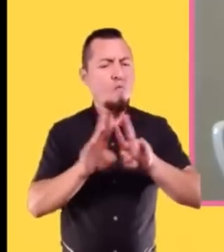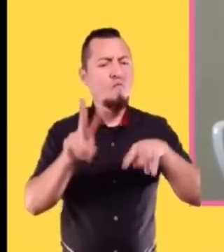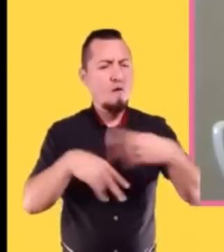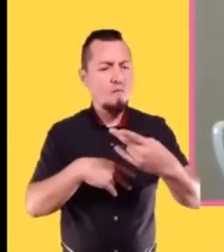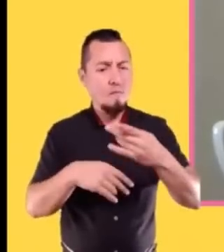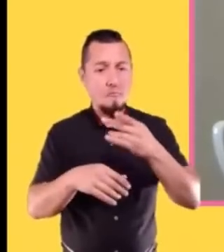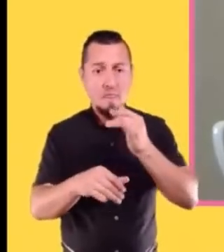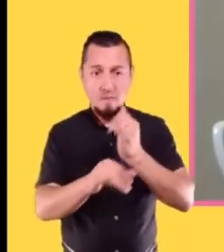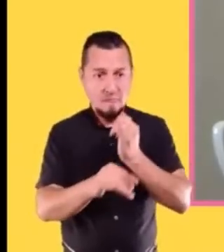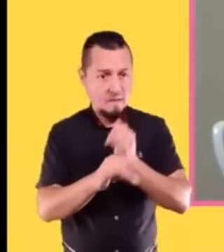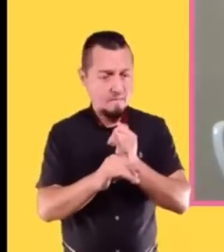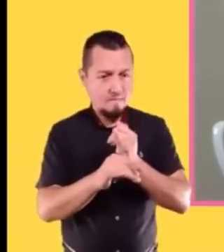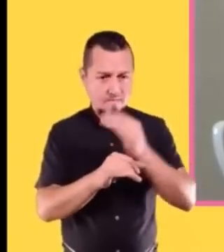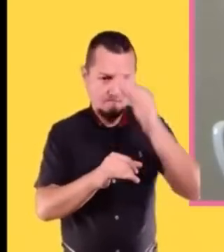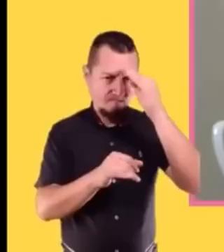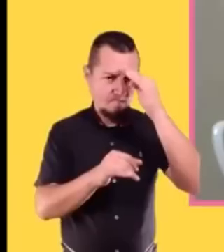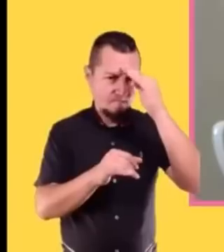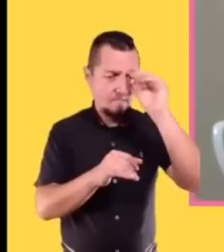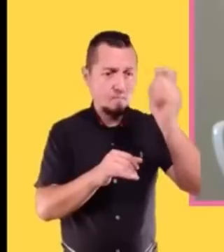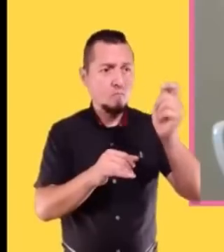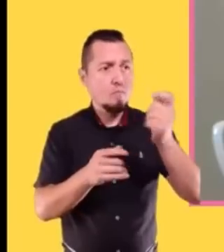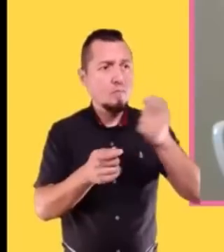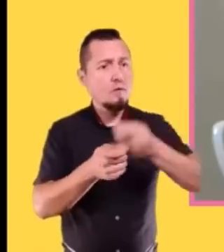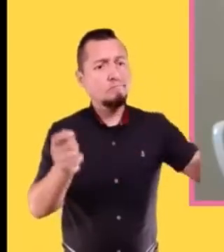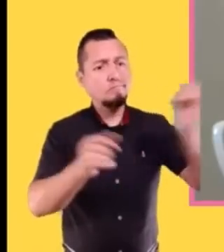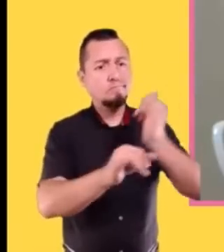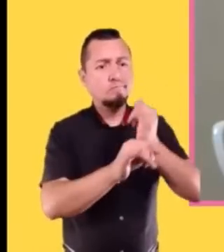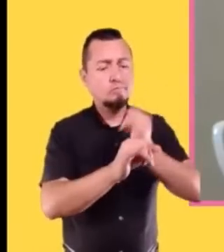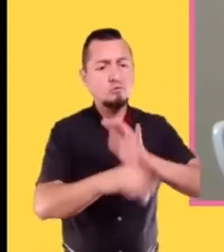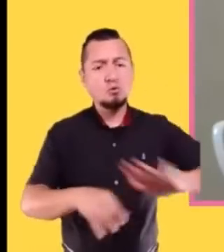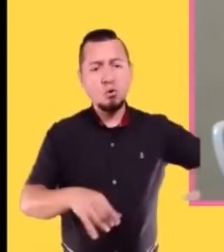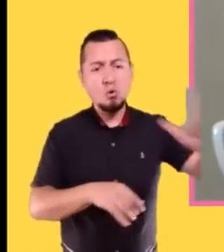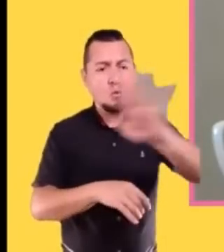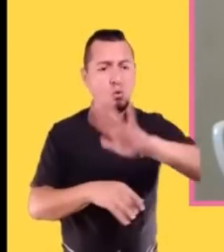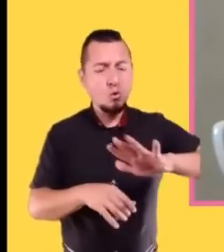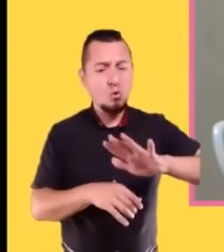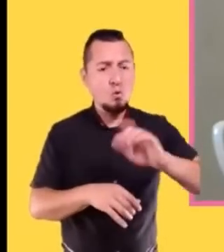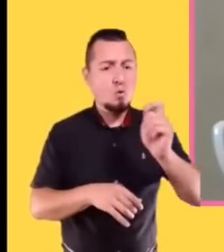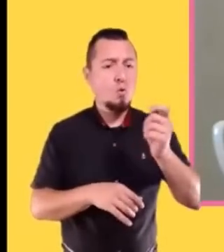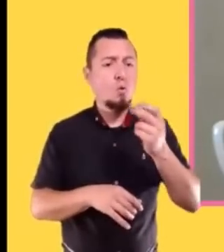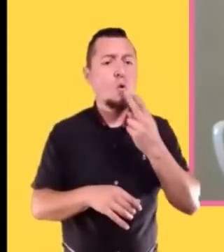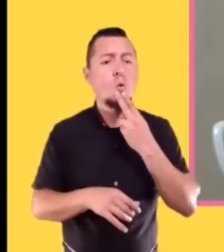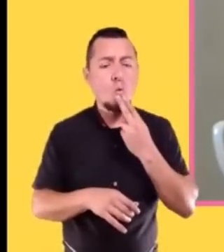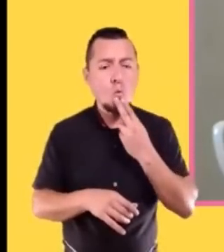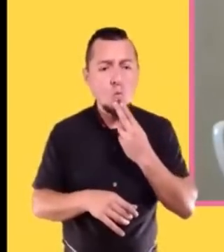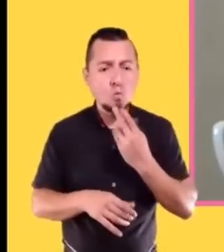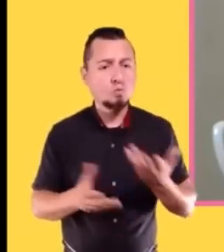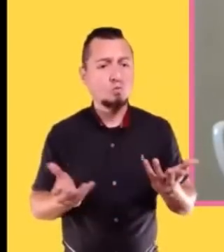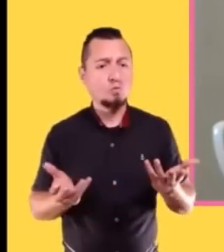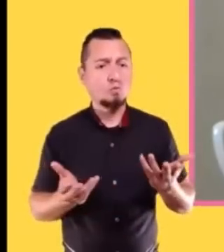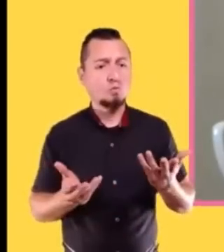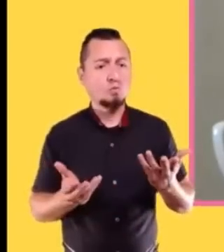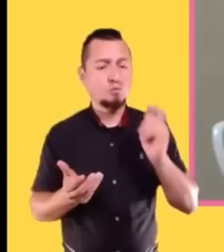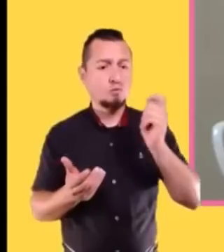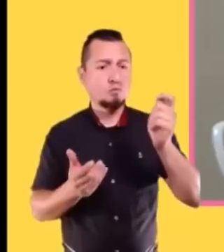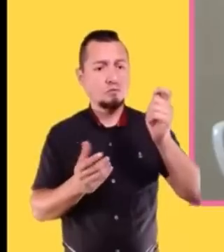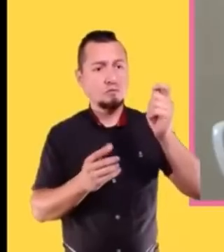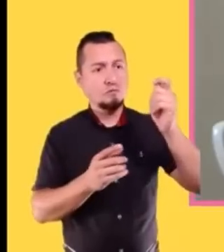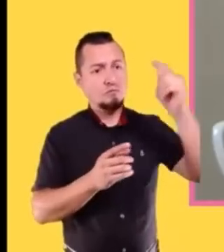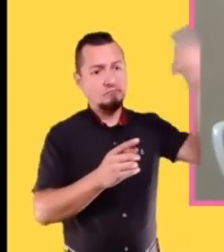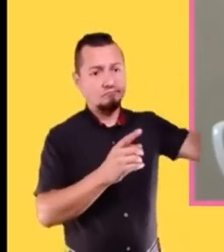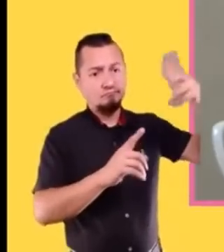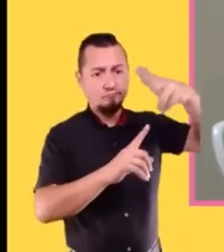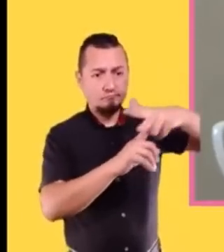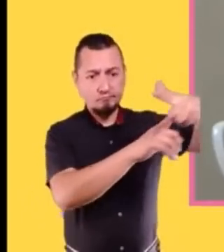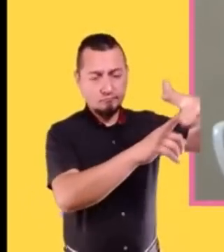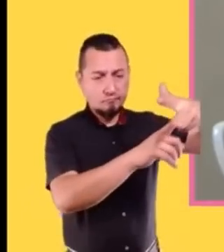se han encontrado soluciones mixtas para poder conectar todas las escuelas. El uso satélites, por supuesto, el tendido de fibra